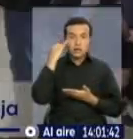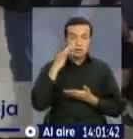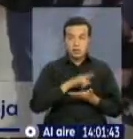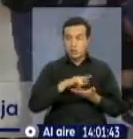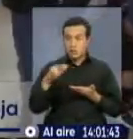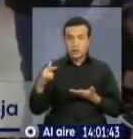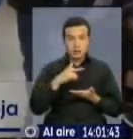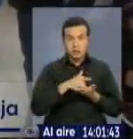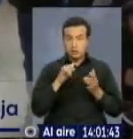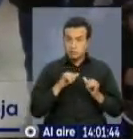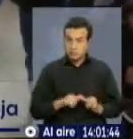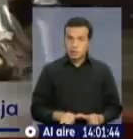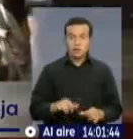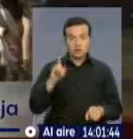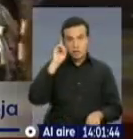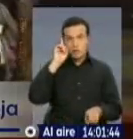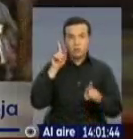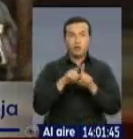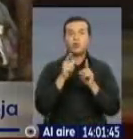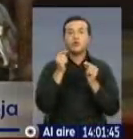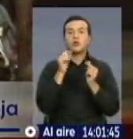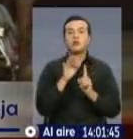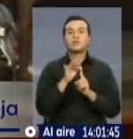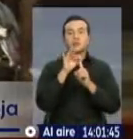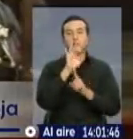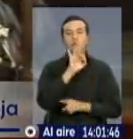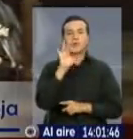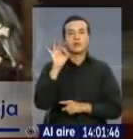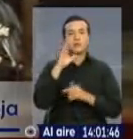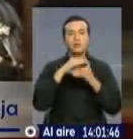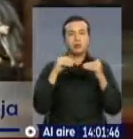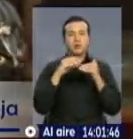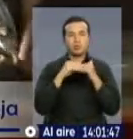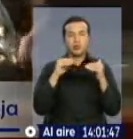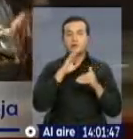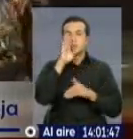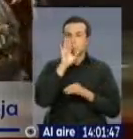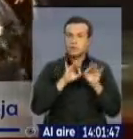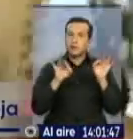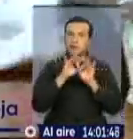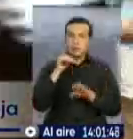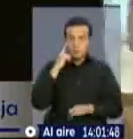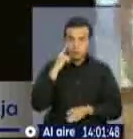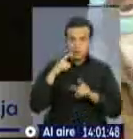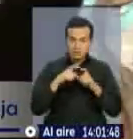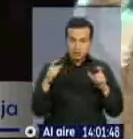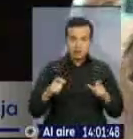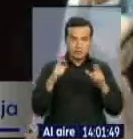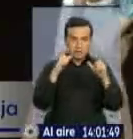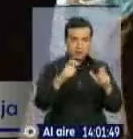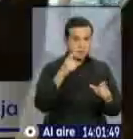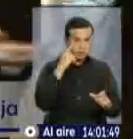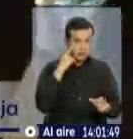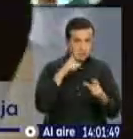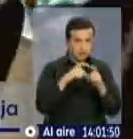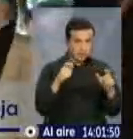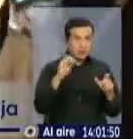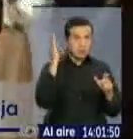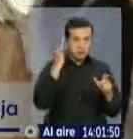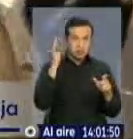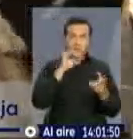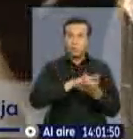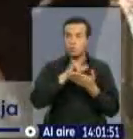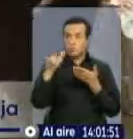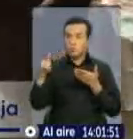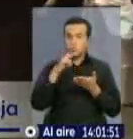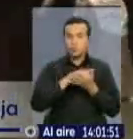el festival y se acordó una tarifa especial de $99 siempre y cuando se presente la entrada a uno de los espectáculos. Los tickets